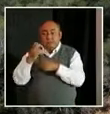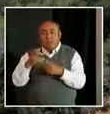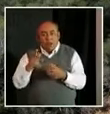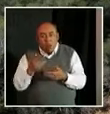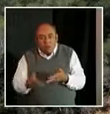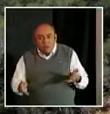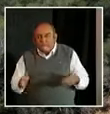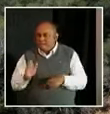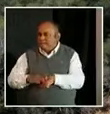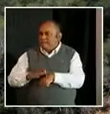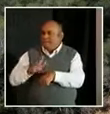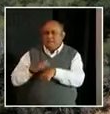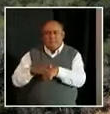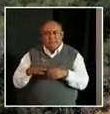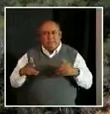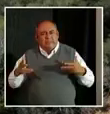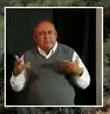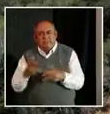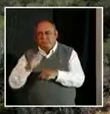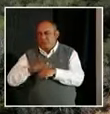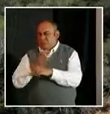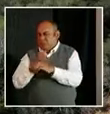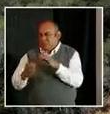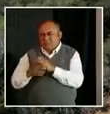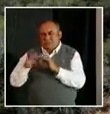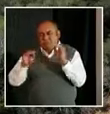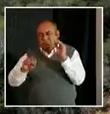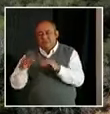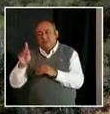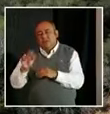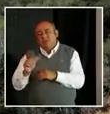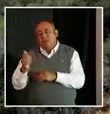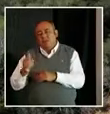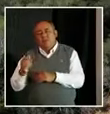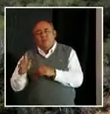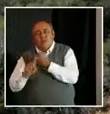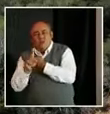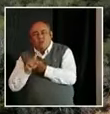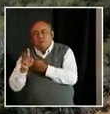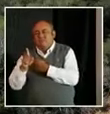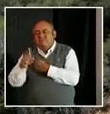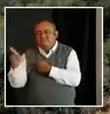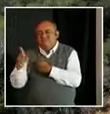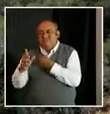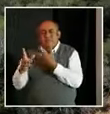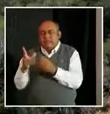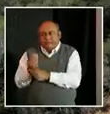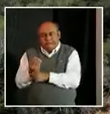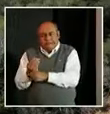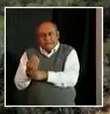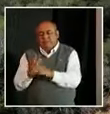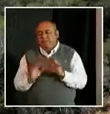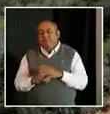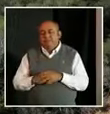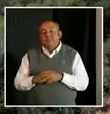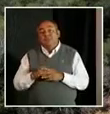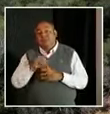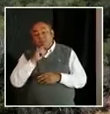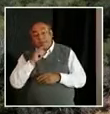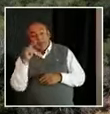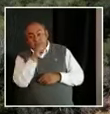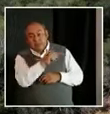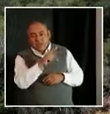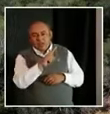de tenencia de la tierra que los dejaron muy mal. Y el acueducto El Cuchillo